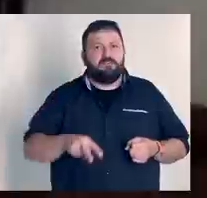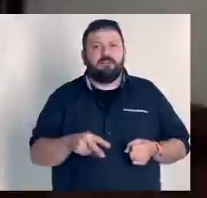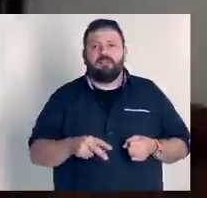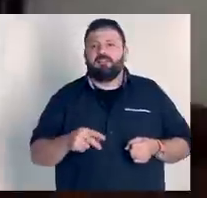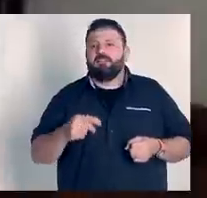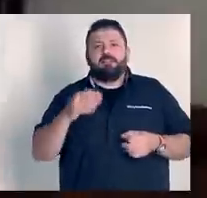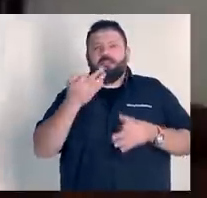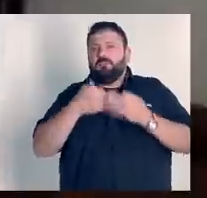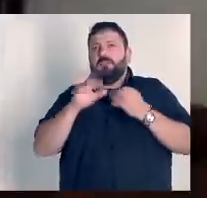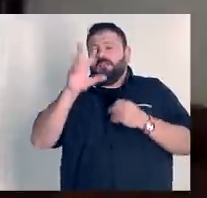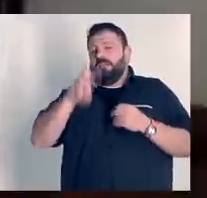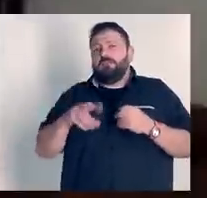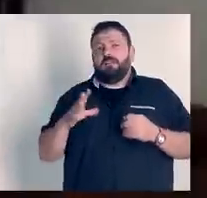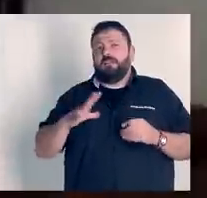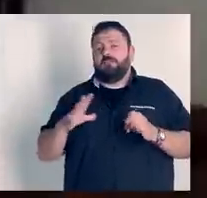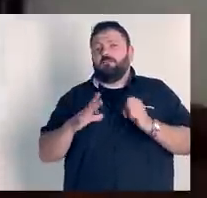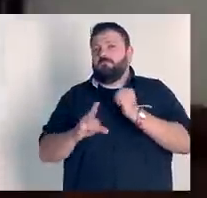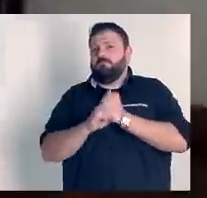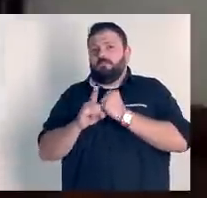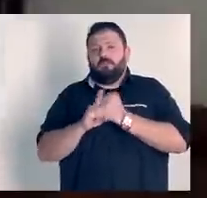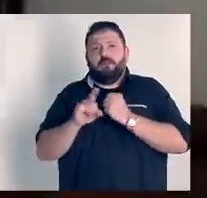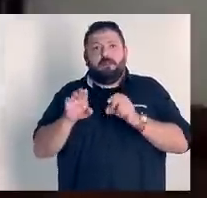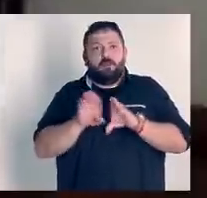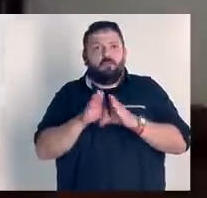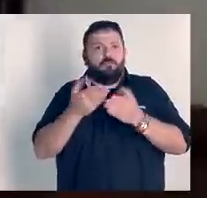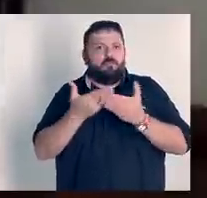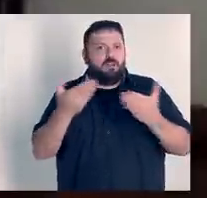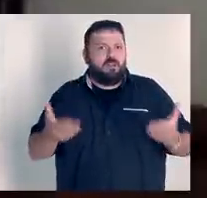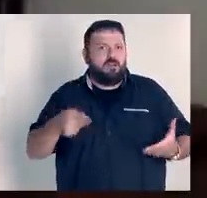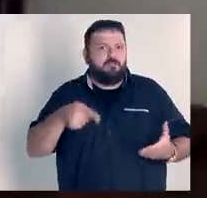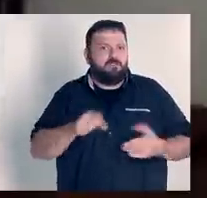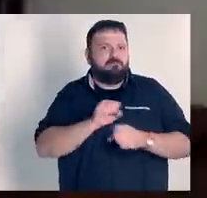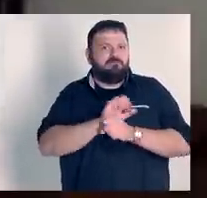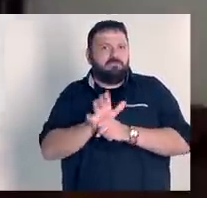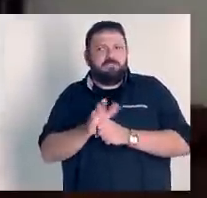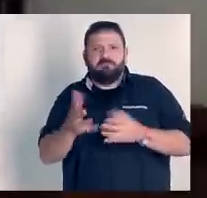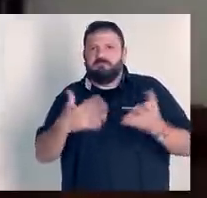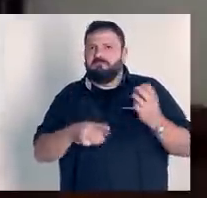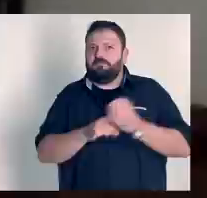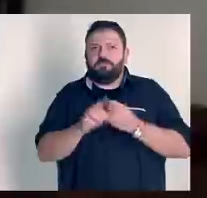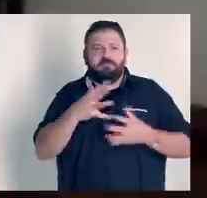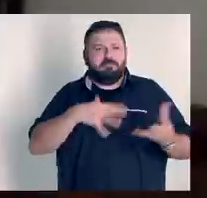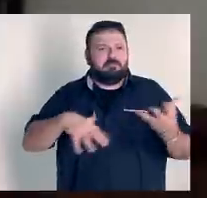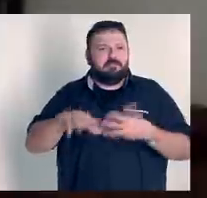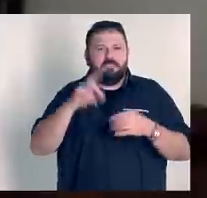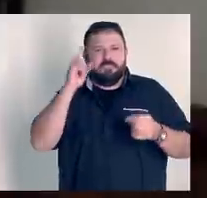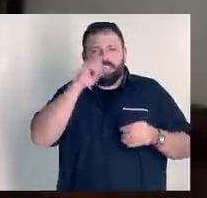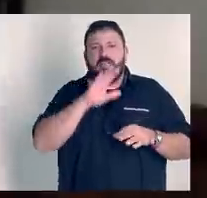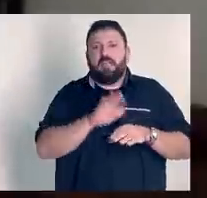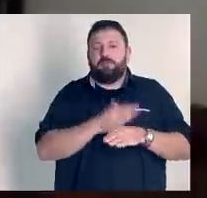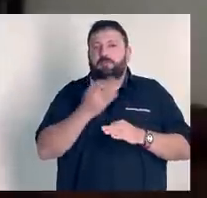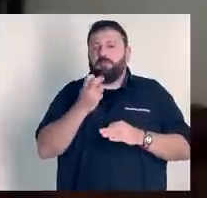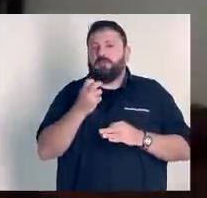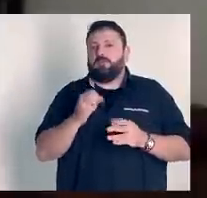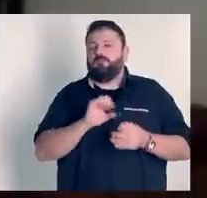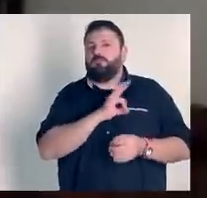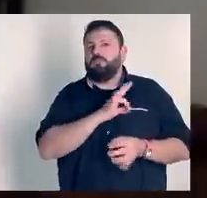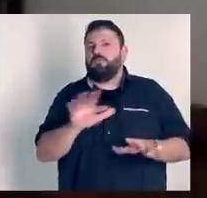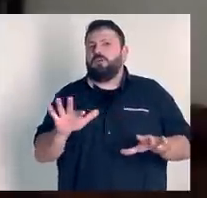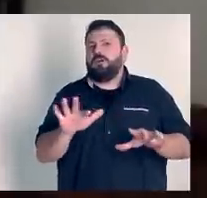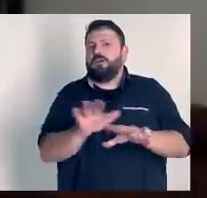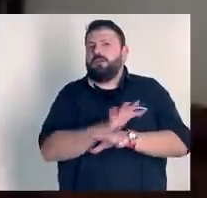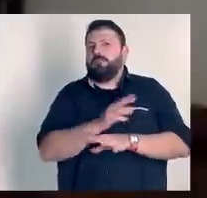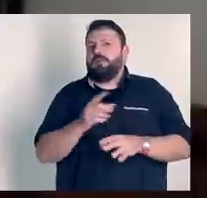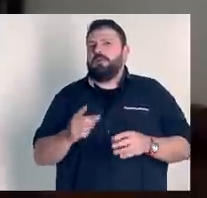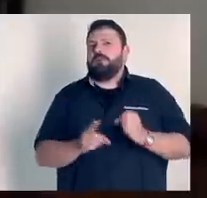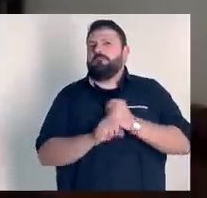época de crisis igual que ahora, y yo decía, lo único que puede transformar esta crisis en mi vida es OmniLife. Y bueno, pues